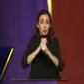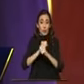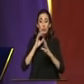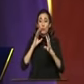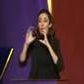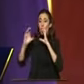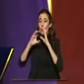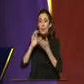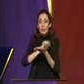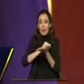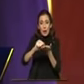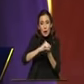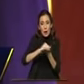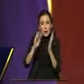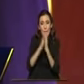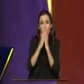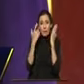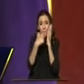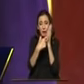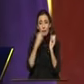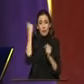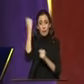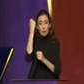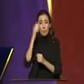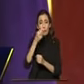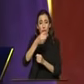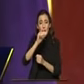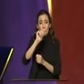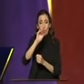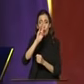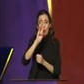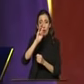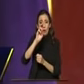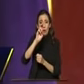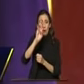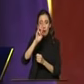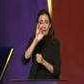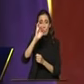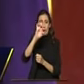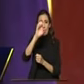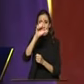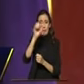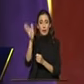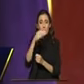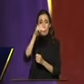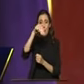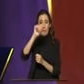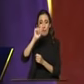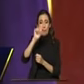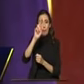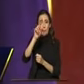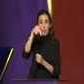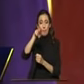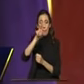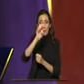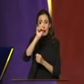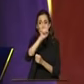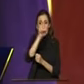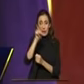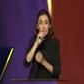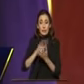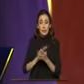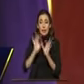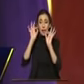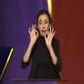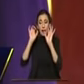decía que ahí está precisamente aquello que inspiró la creación de ese realismo